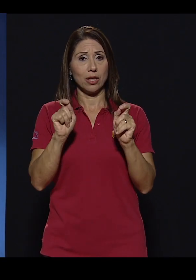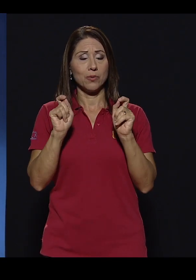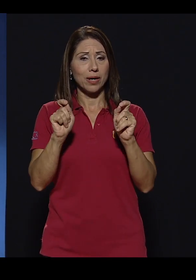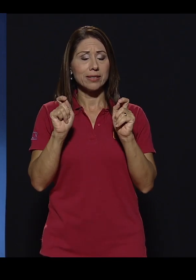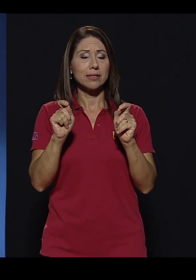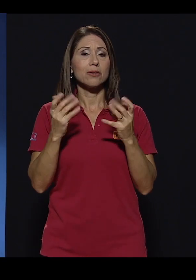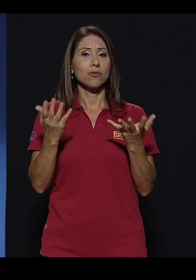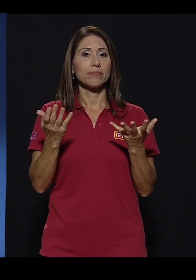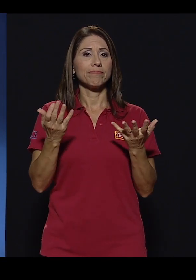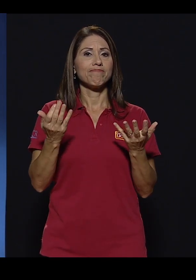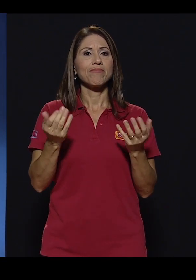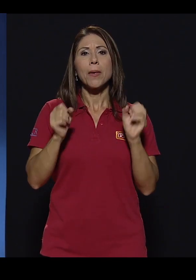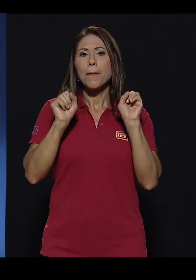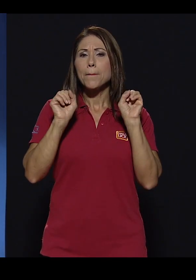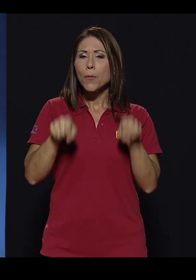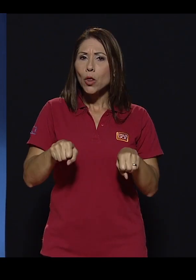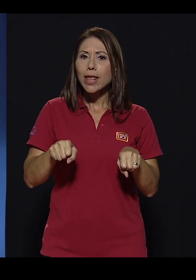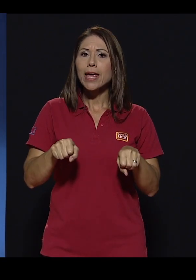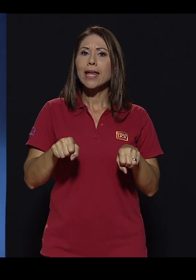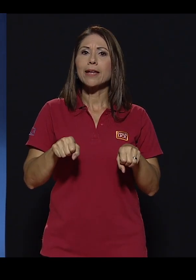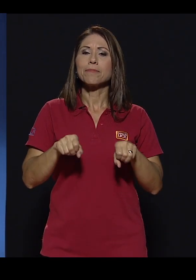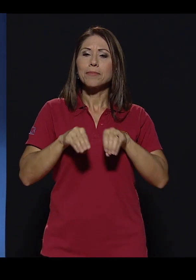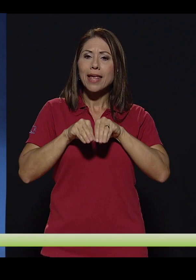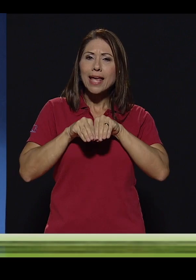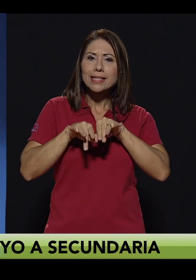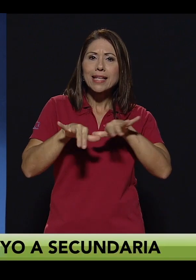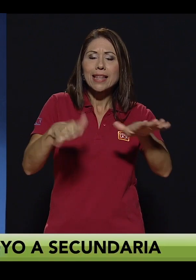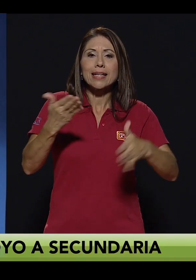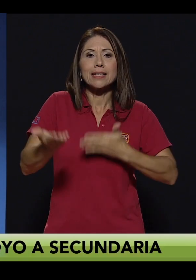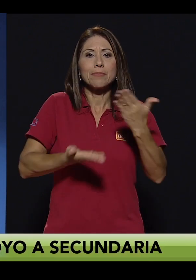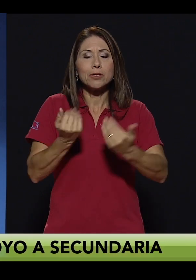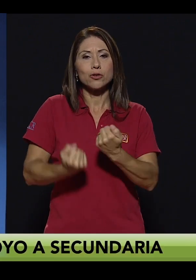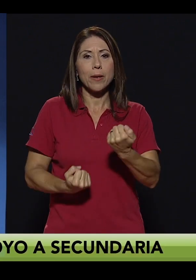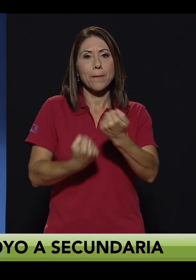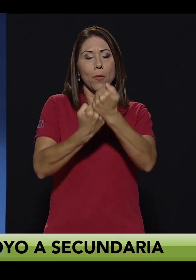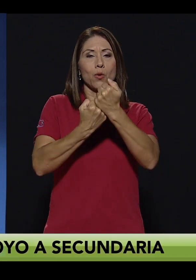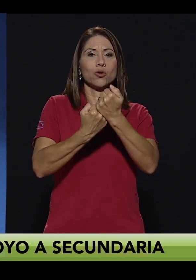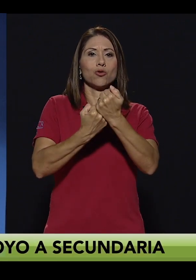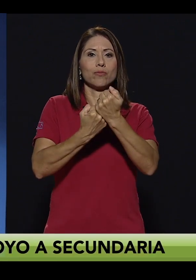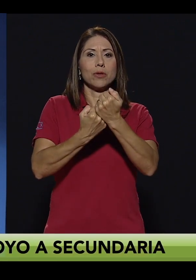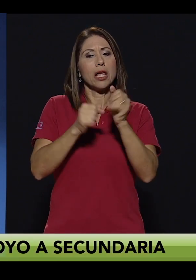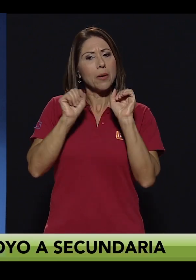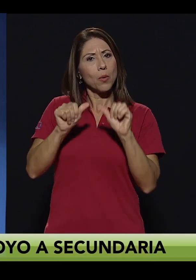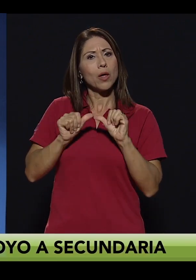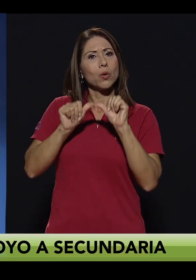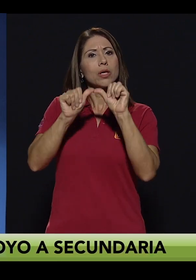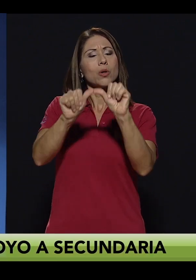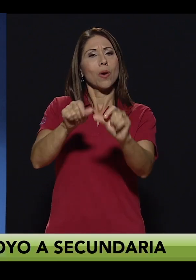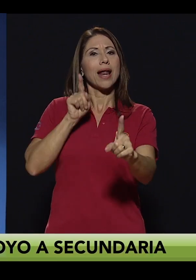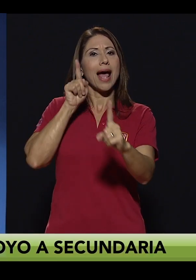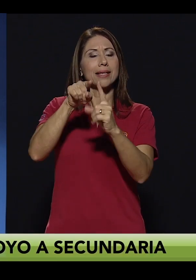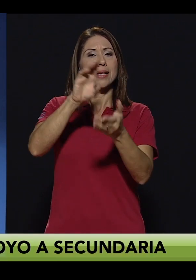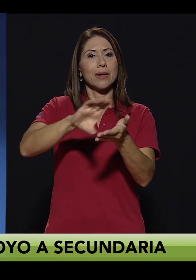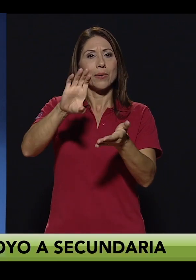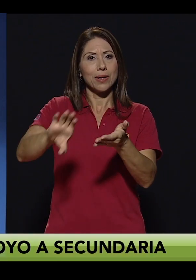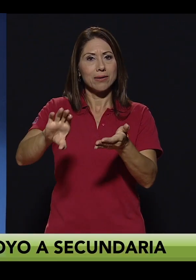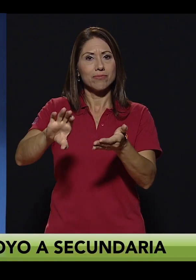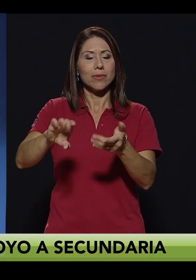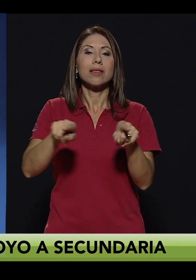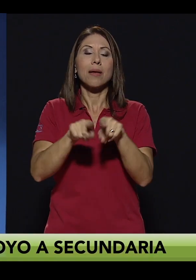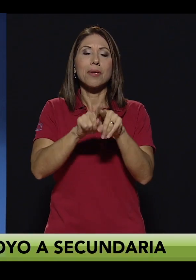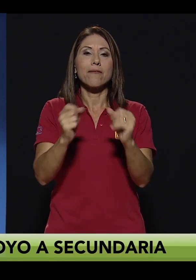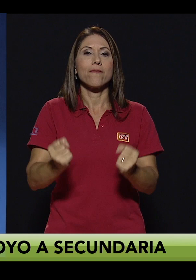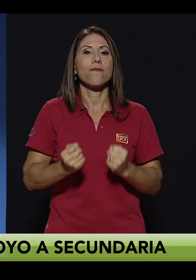educación es de poder extender los servicios de apoyo por ejemplo en la educación secundaria y fortalecer lo que se viene haciendo